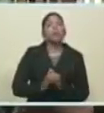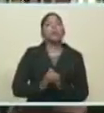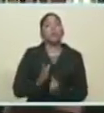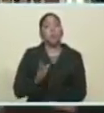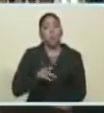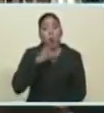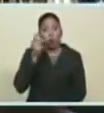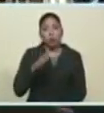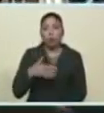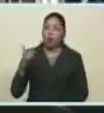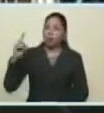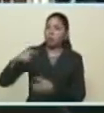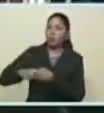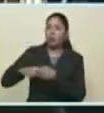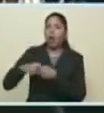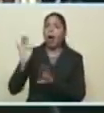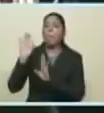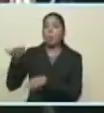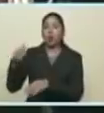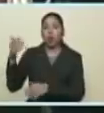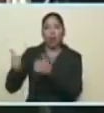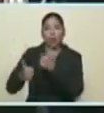estar con candidatos en las elecciones.